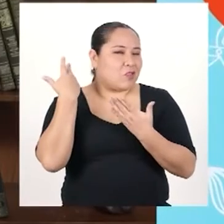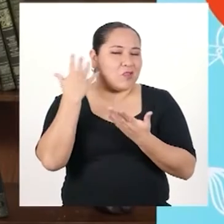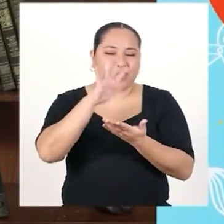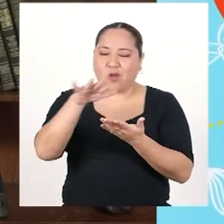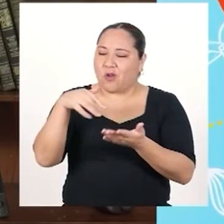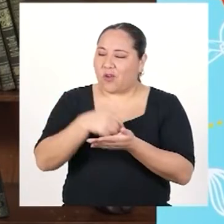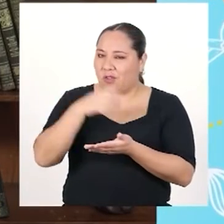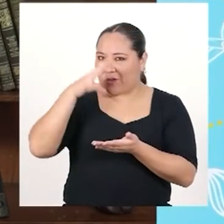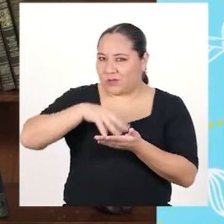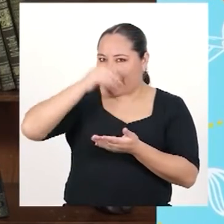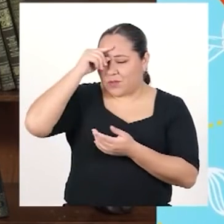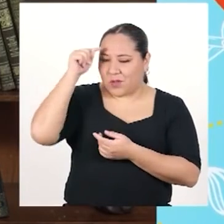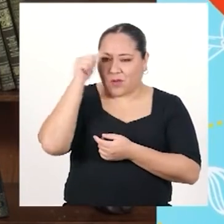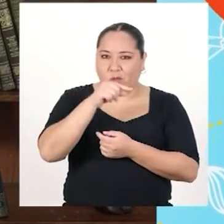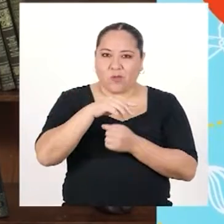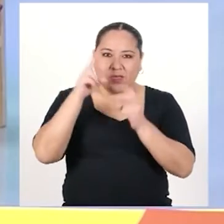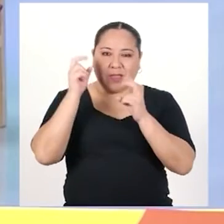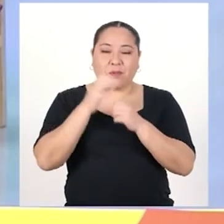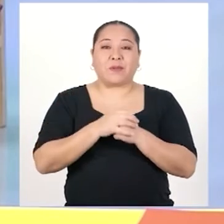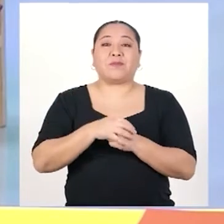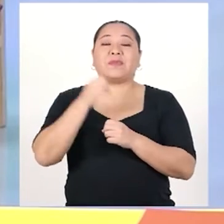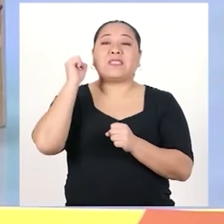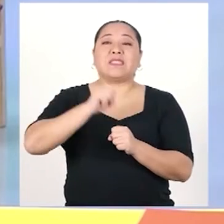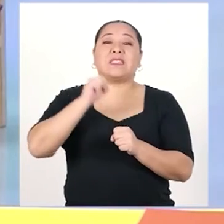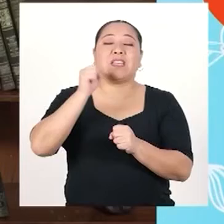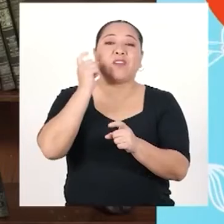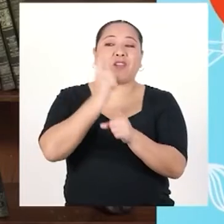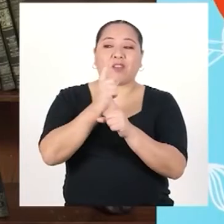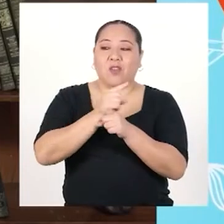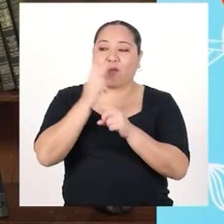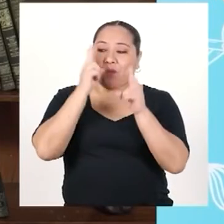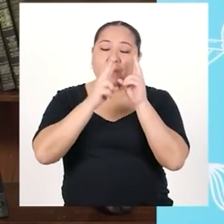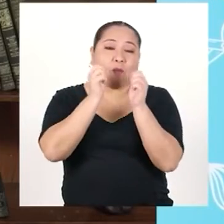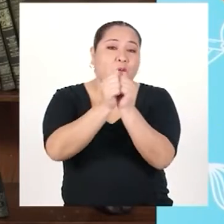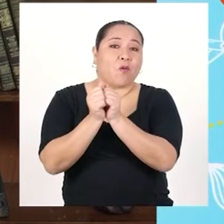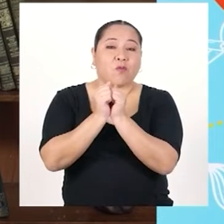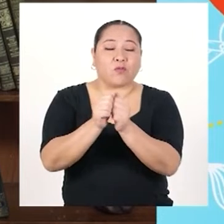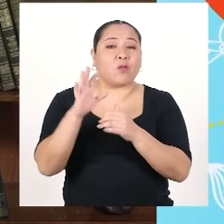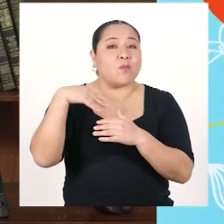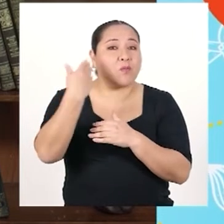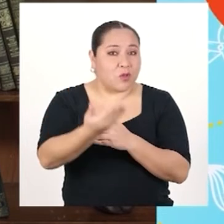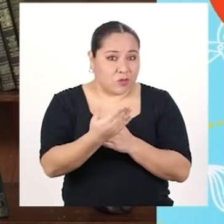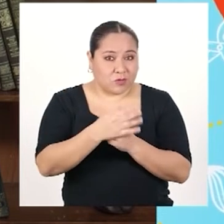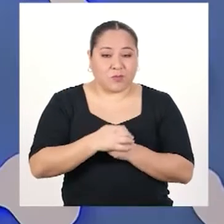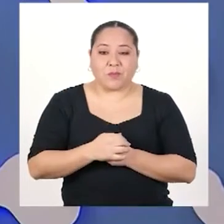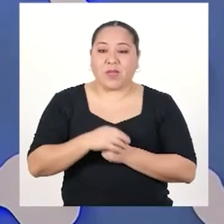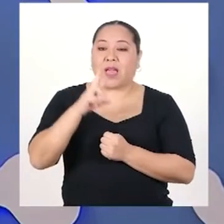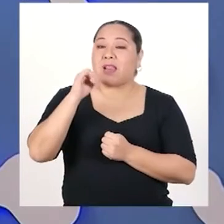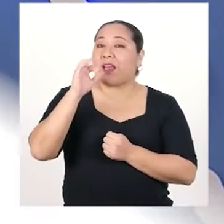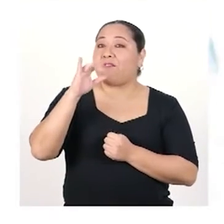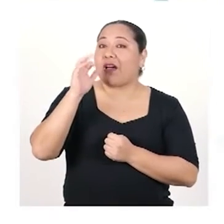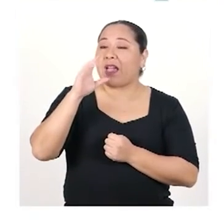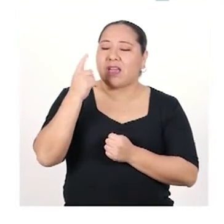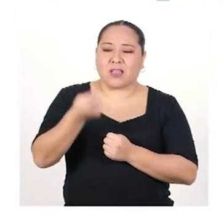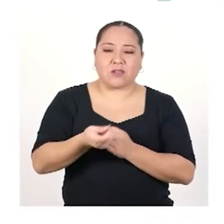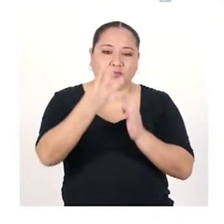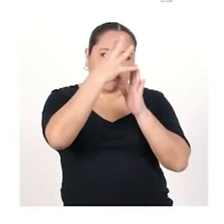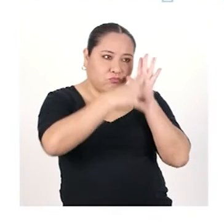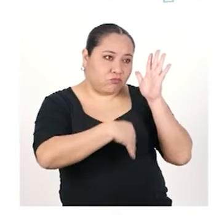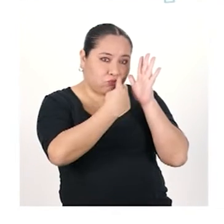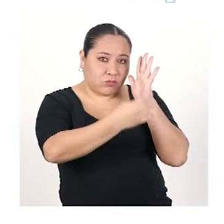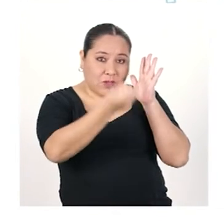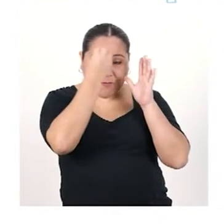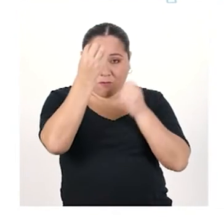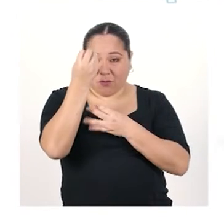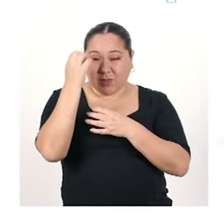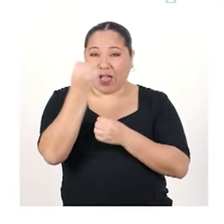lo que hemos aprendido a un caso. ¡Así es! Veamos juntos el siguiente caso. Rafael tiene en la siguiente